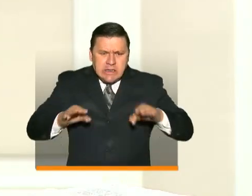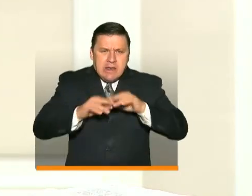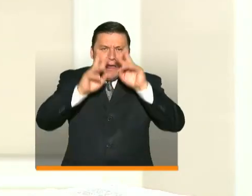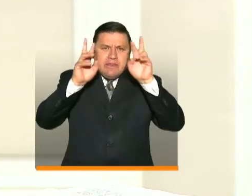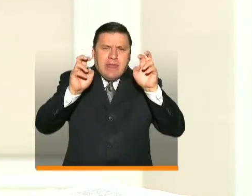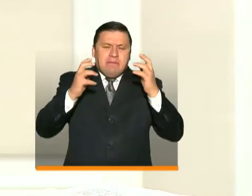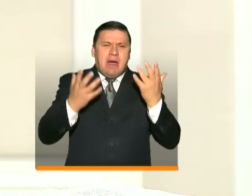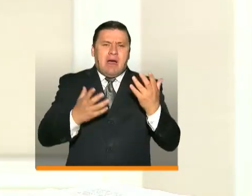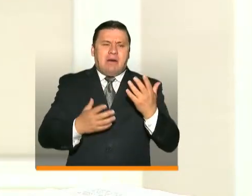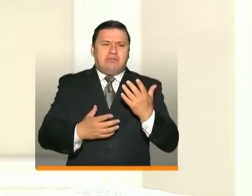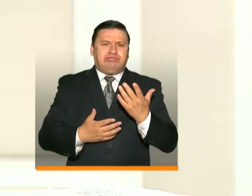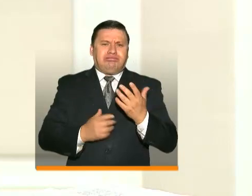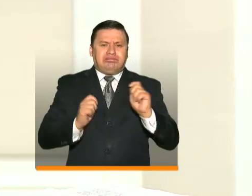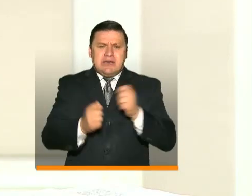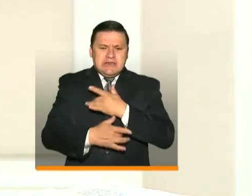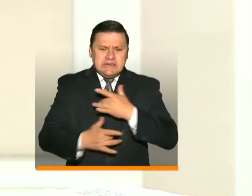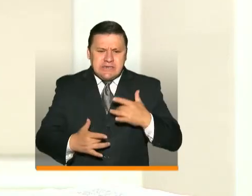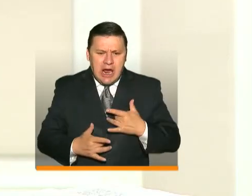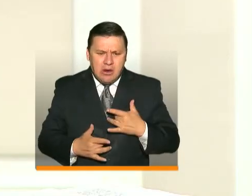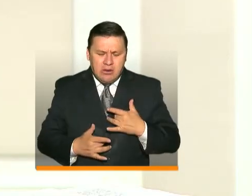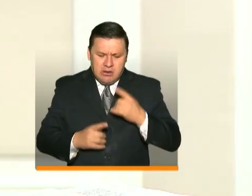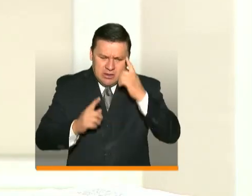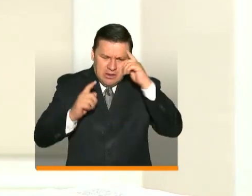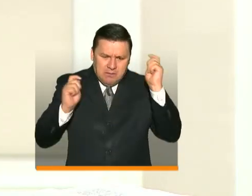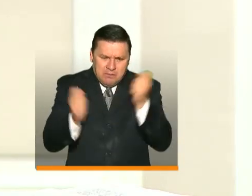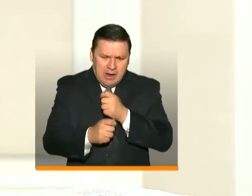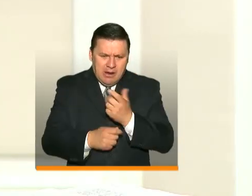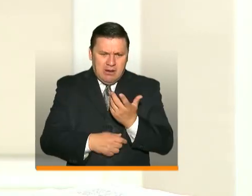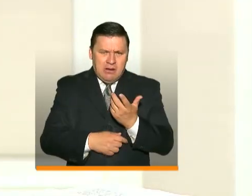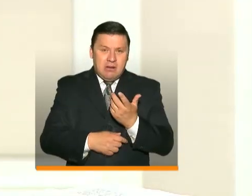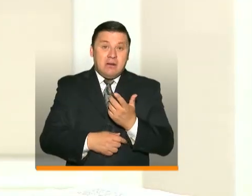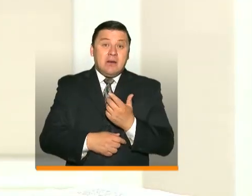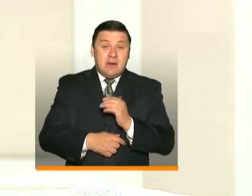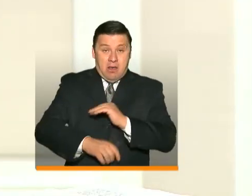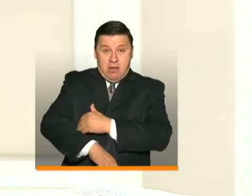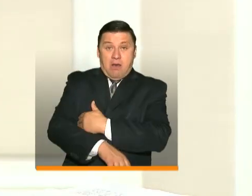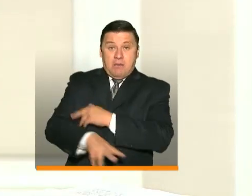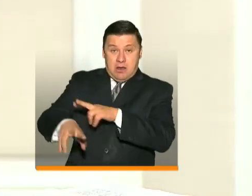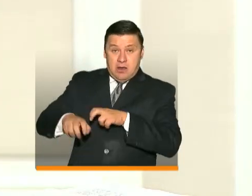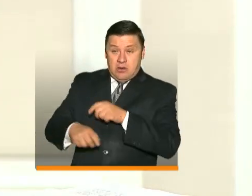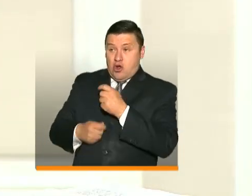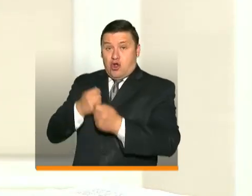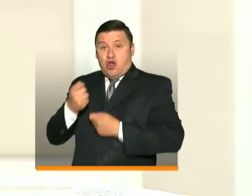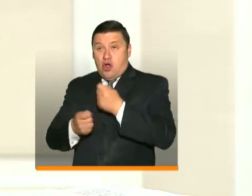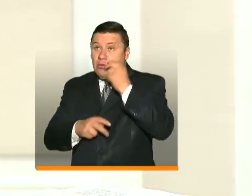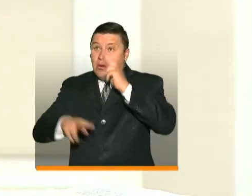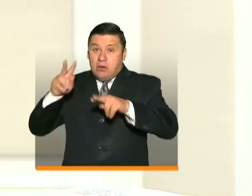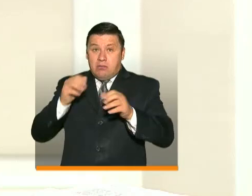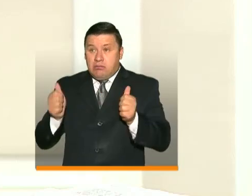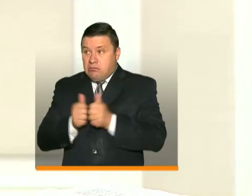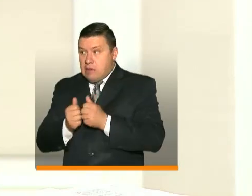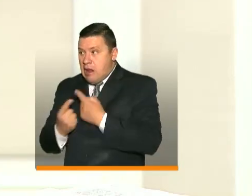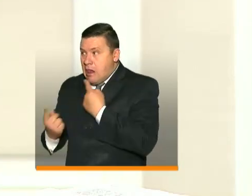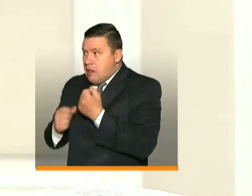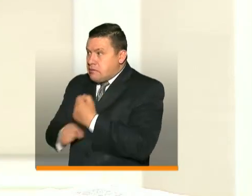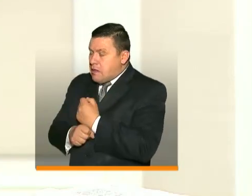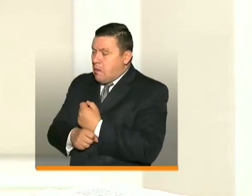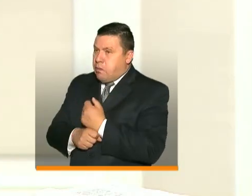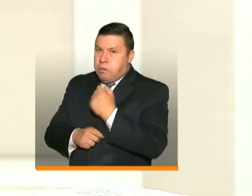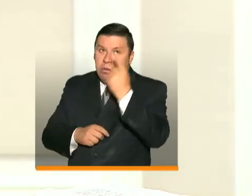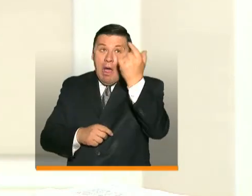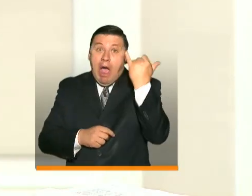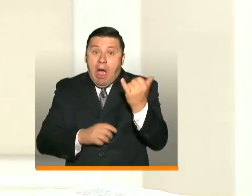temas sanitarios, la trazabilidad de los alimentos. Con el ministro de Agricultura y el de Comercio Exterior, que trabajamos